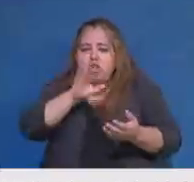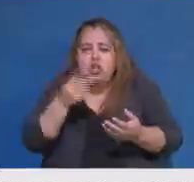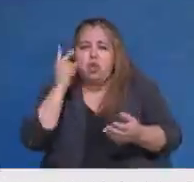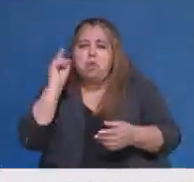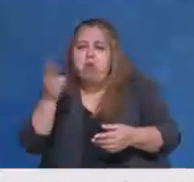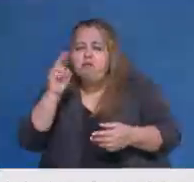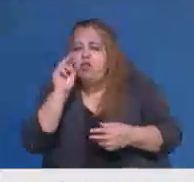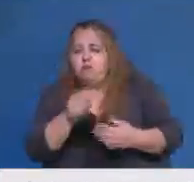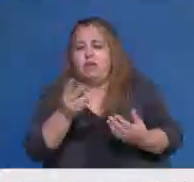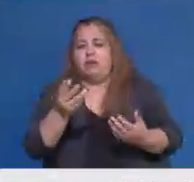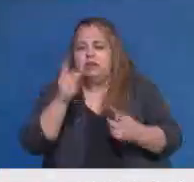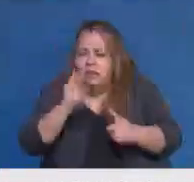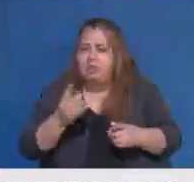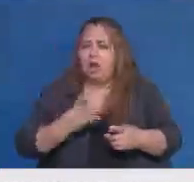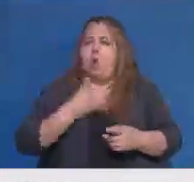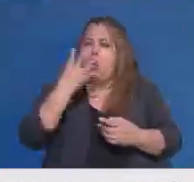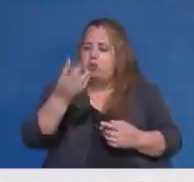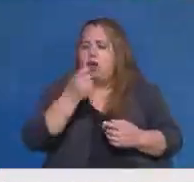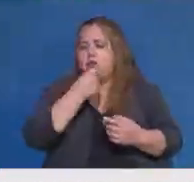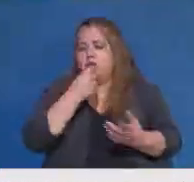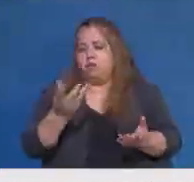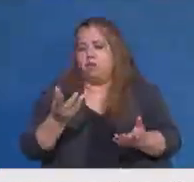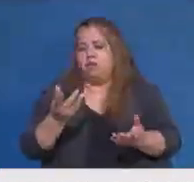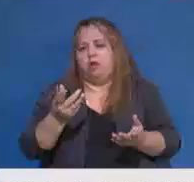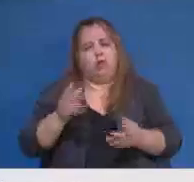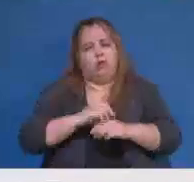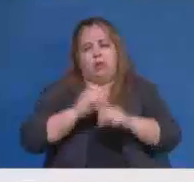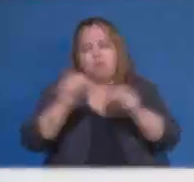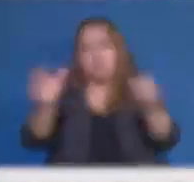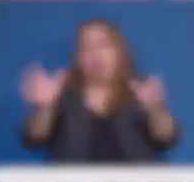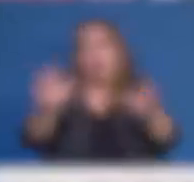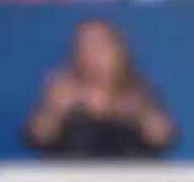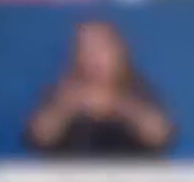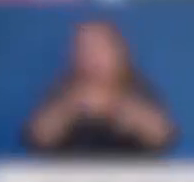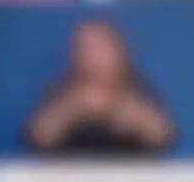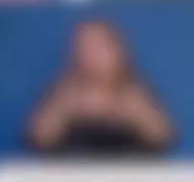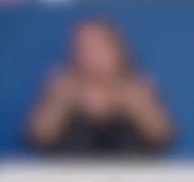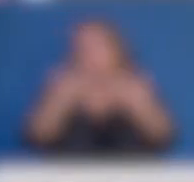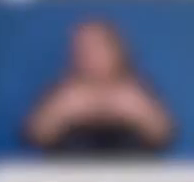también, porque ya hay, digamos, una inoperancia parte también del sistema.